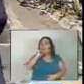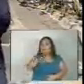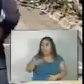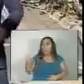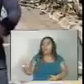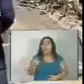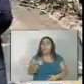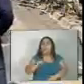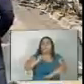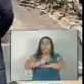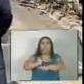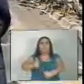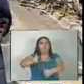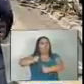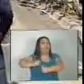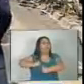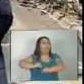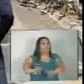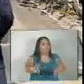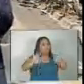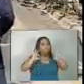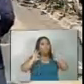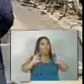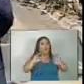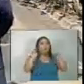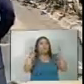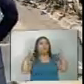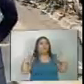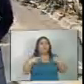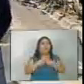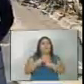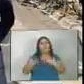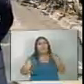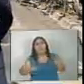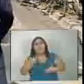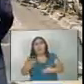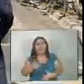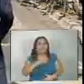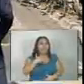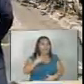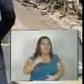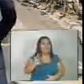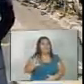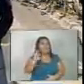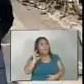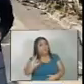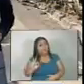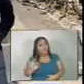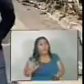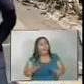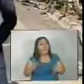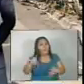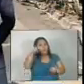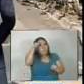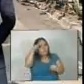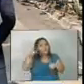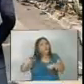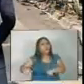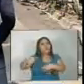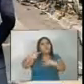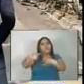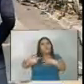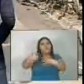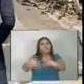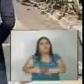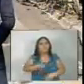cerco de seguridad, la mejora en el ambiente social y en el comercio se ha percibido. Es por eso que avalan la medida.